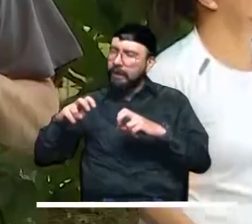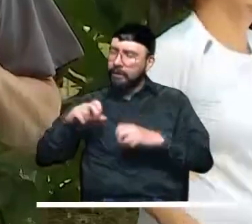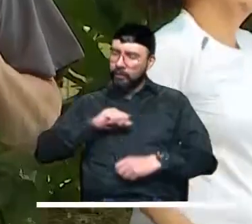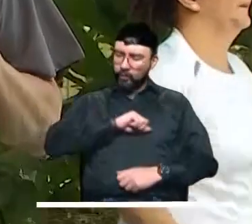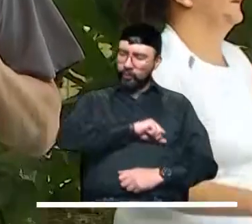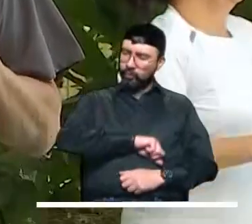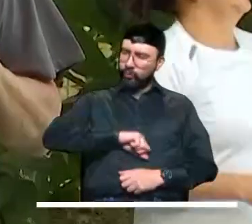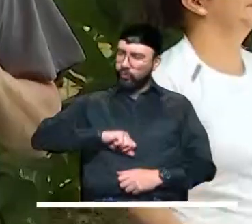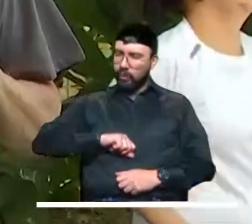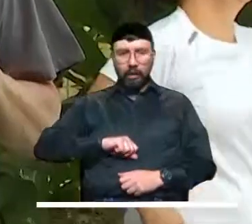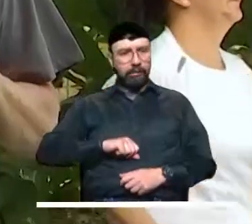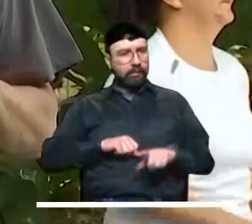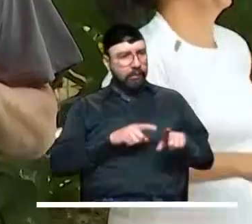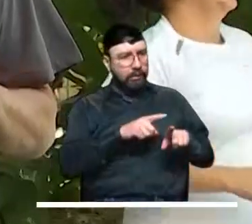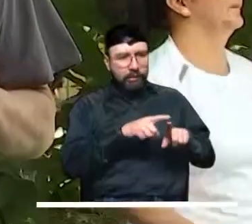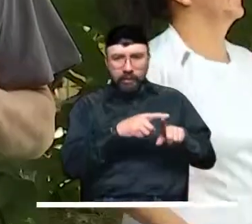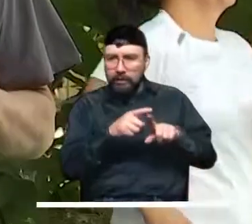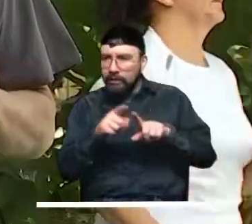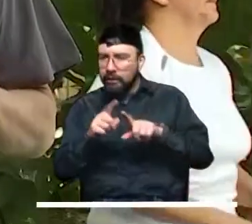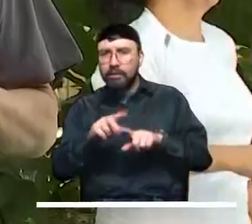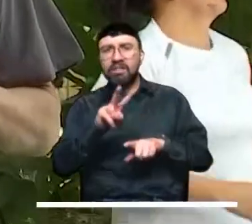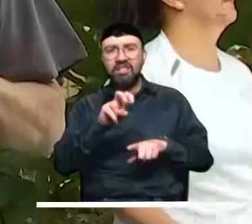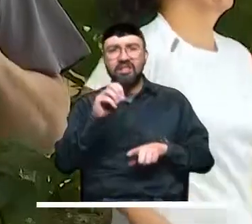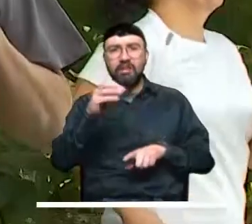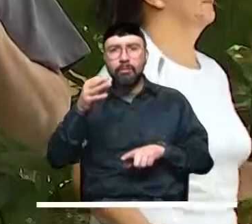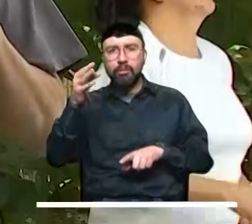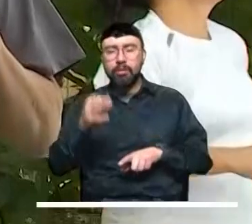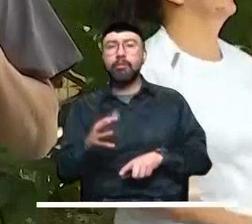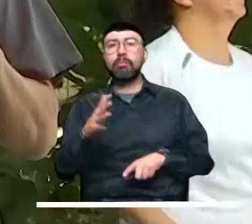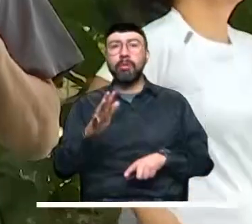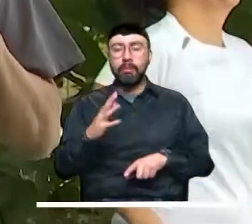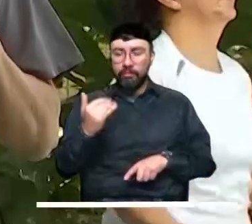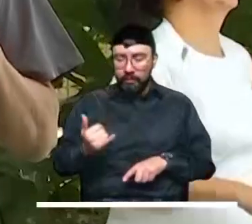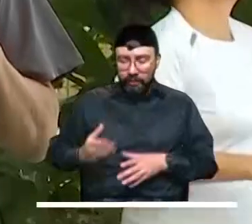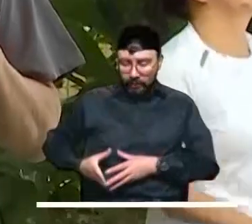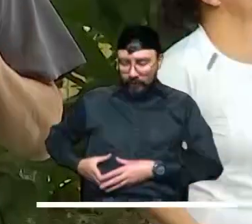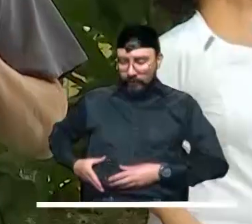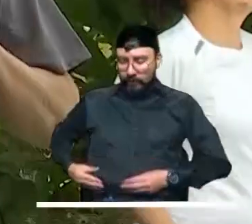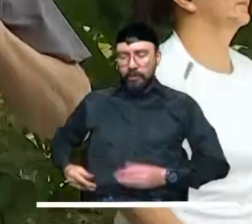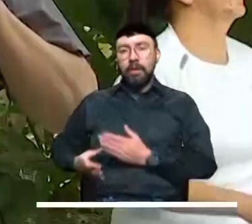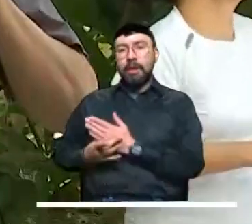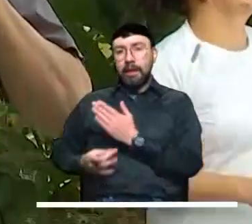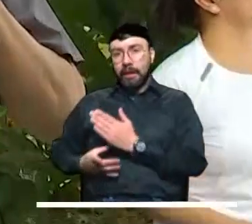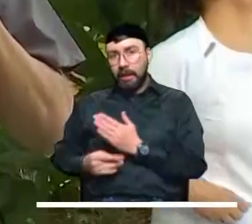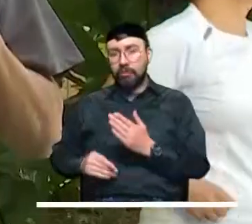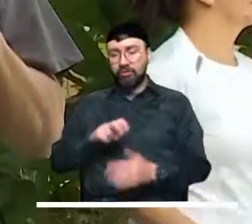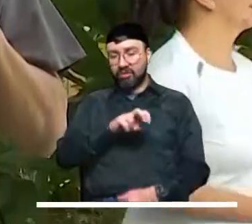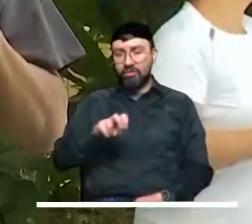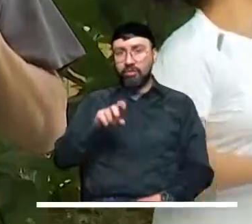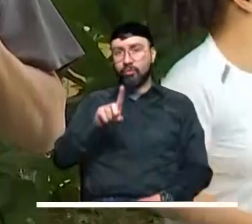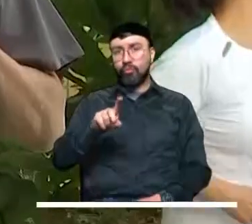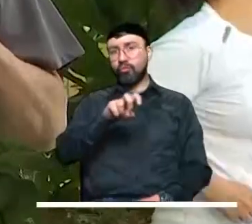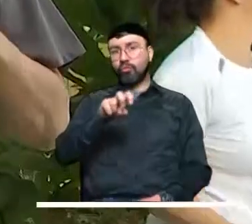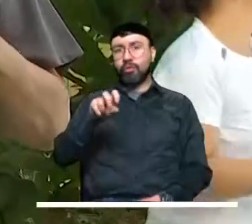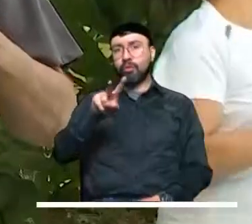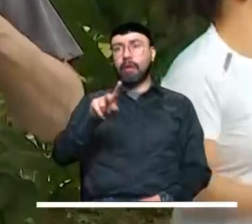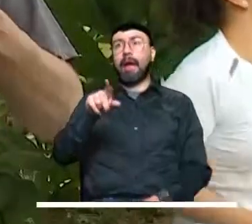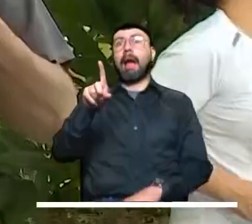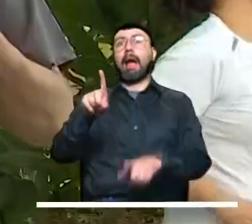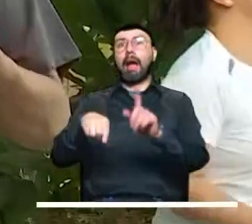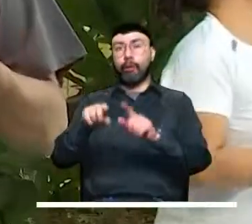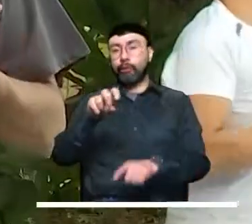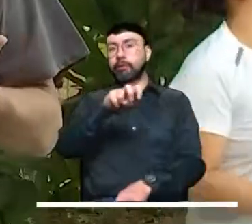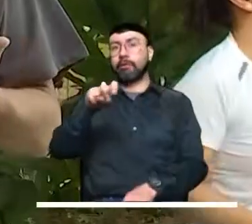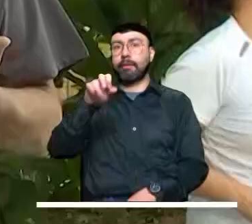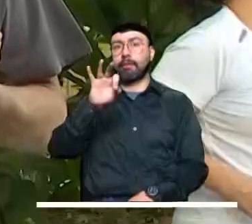ecográfico tienen un hígado graso entre los estados 1, 2 y algunos ya 3. Es decir, que es un hígado